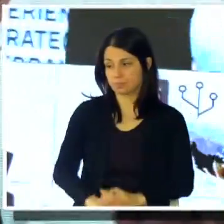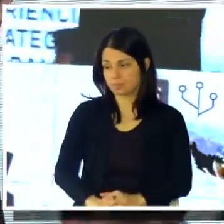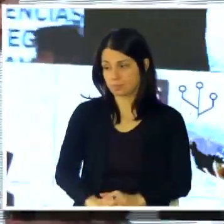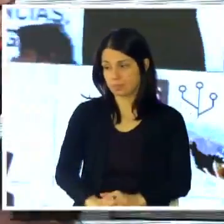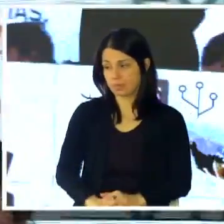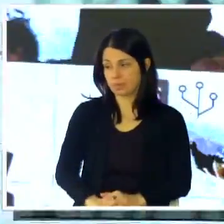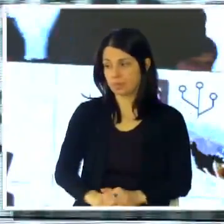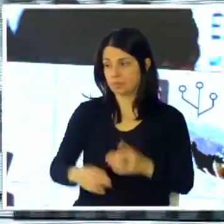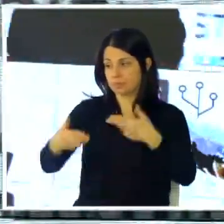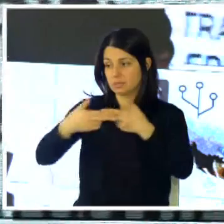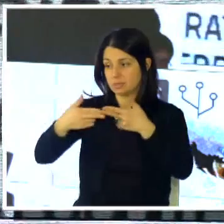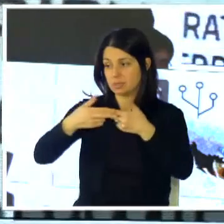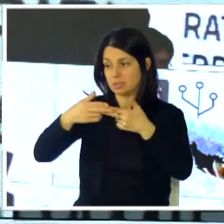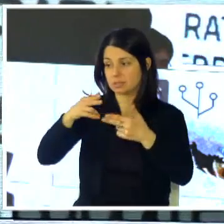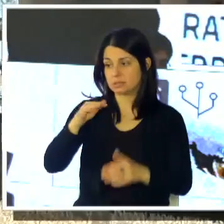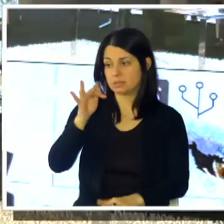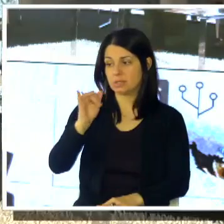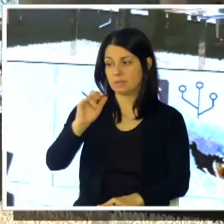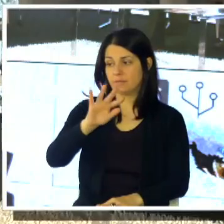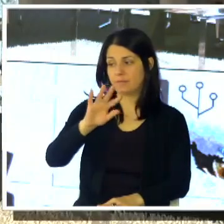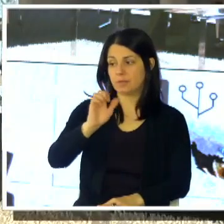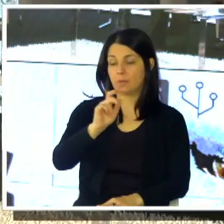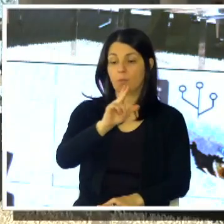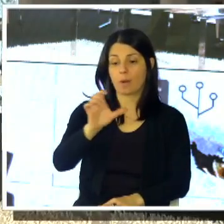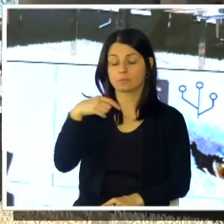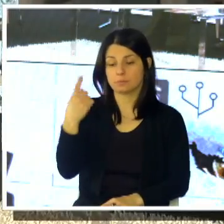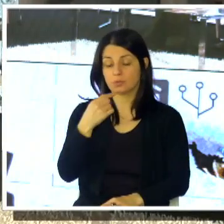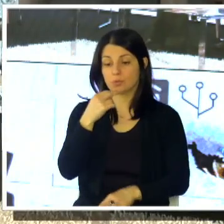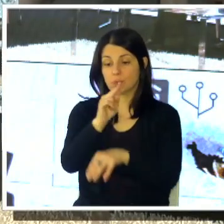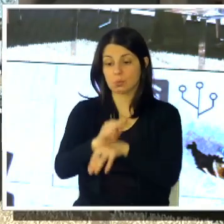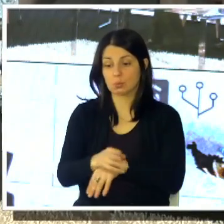es la plataforma Fireware en la cual nos estamos apoyando.